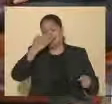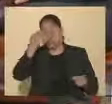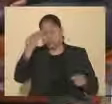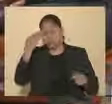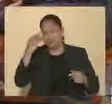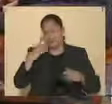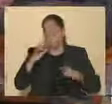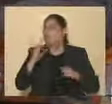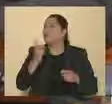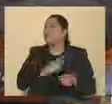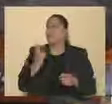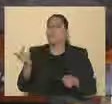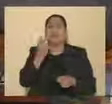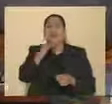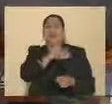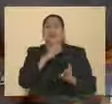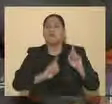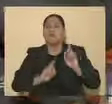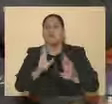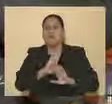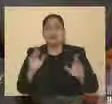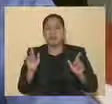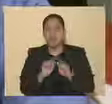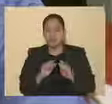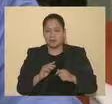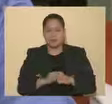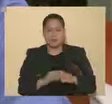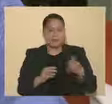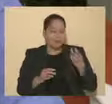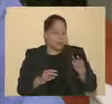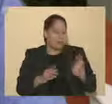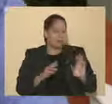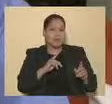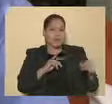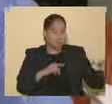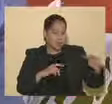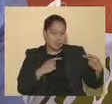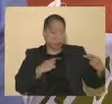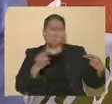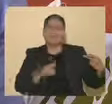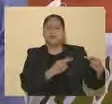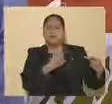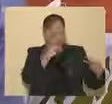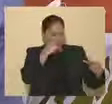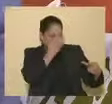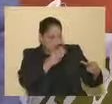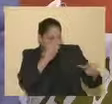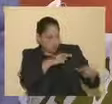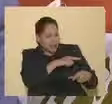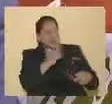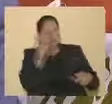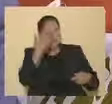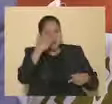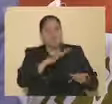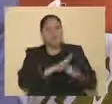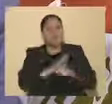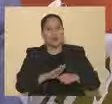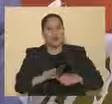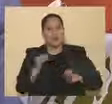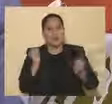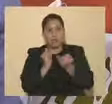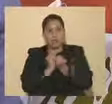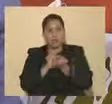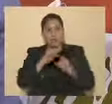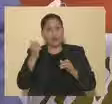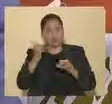interesante contestar con una pregunta para enterarnos en qué nivel está el nene. Claro, y fíjate que además hay otros 2 aspectos que creo que son fundamentales